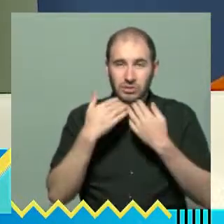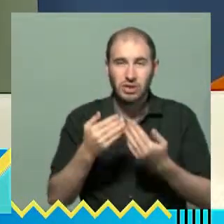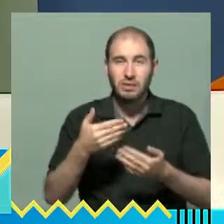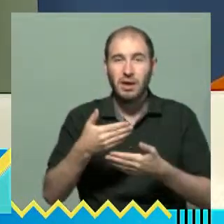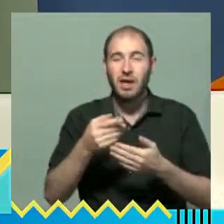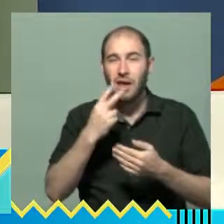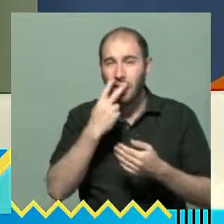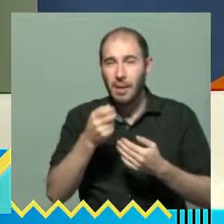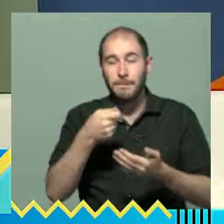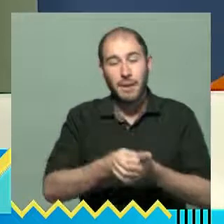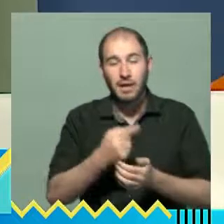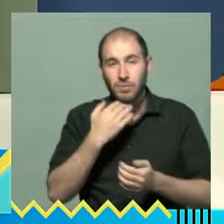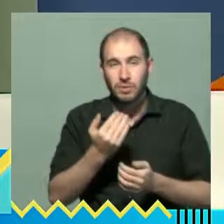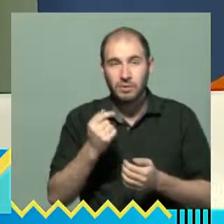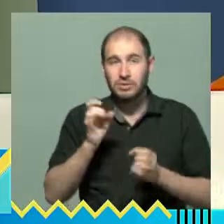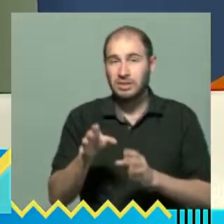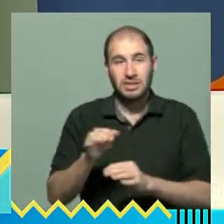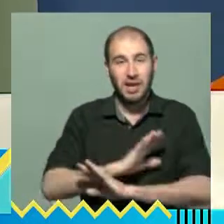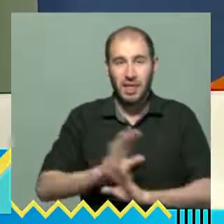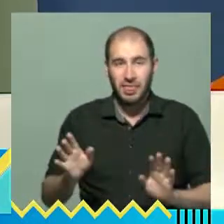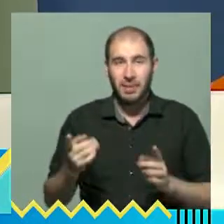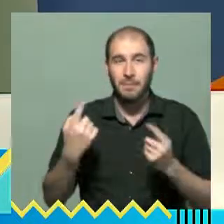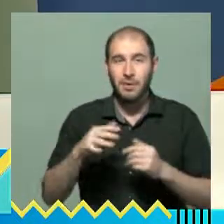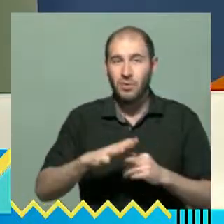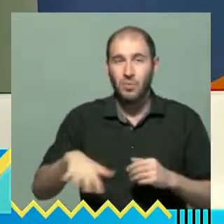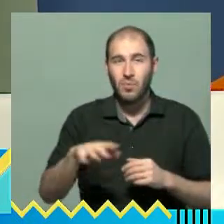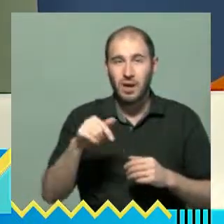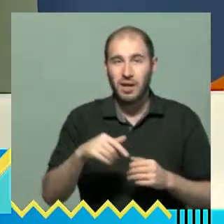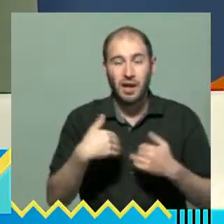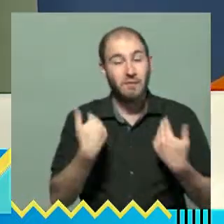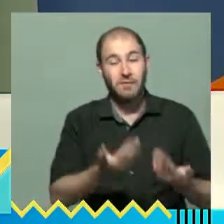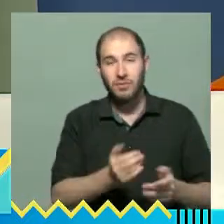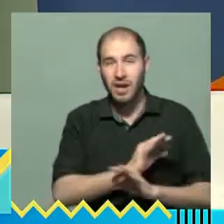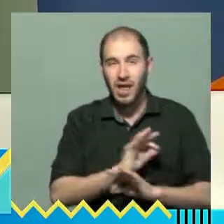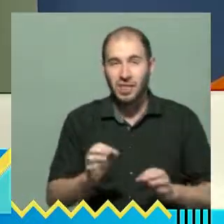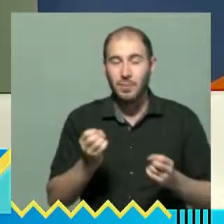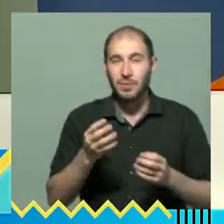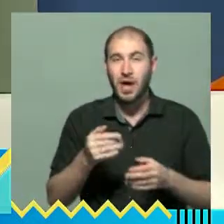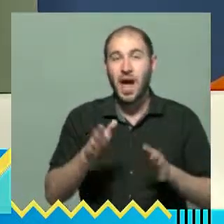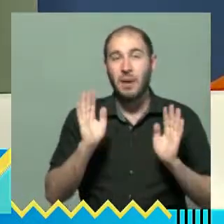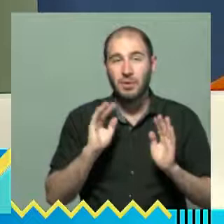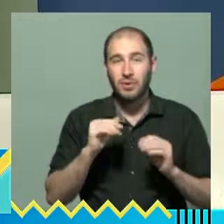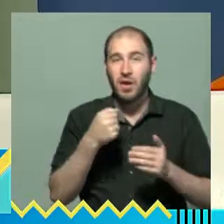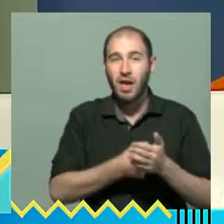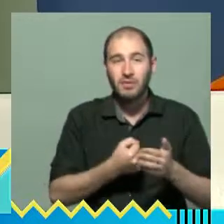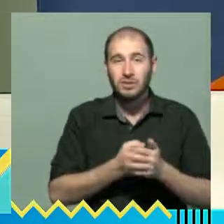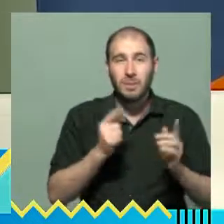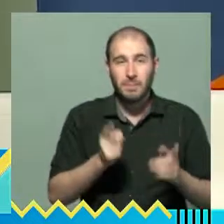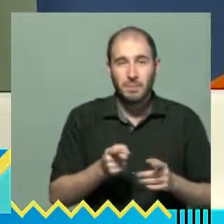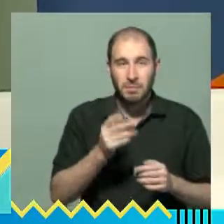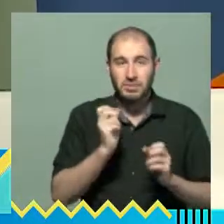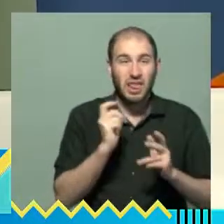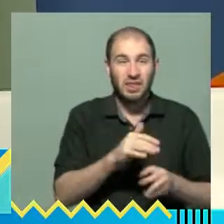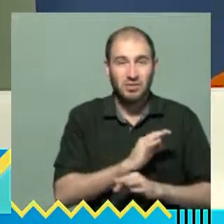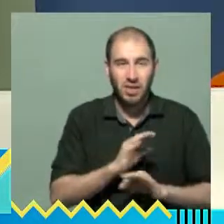la factura de luz o de gas, no le puedo criticar nada. Pero el mercado no se lo va a reconocer, porque a lo mejor no ha dedicado el mismo esfuerzo. Nadie le